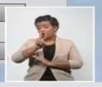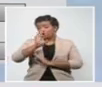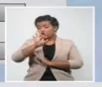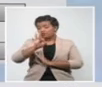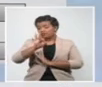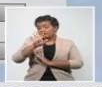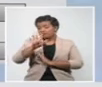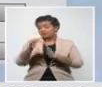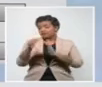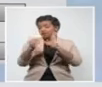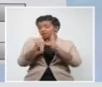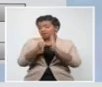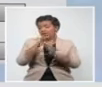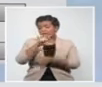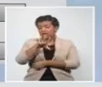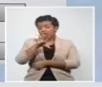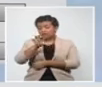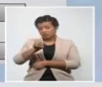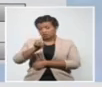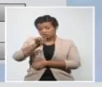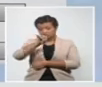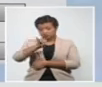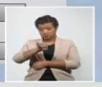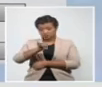285.506, de